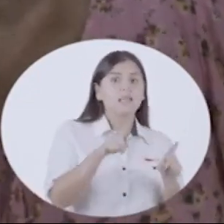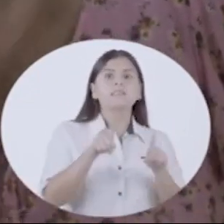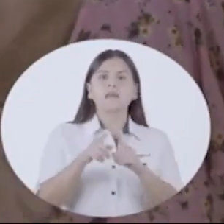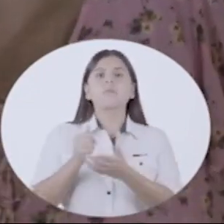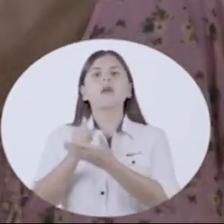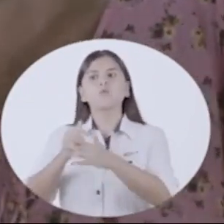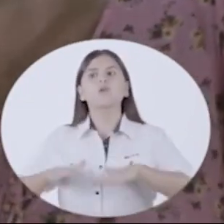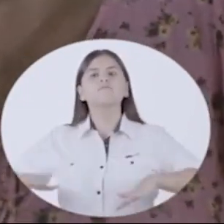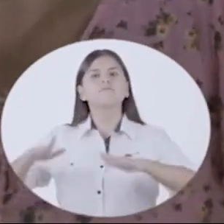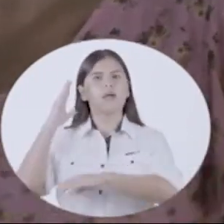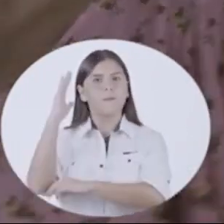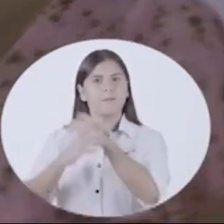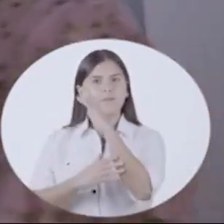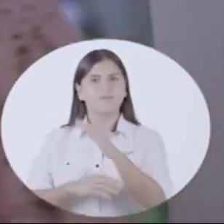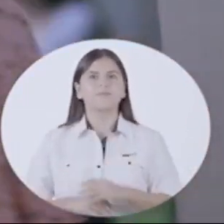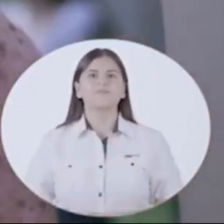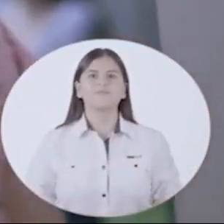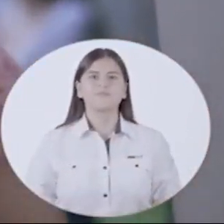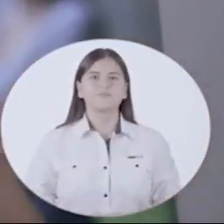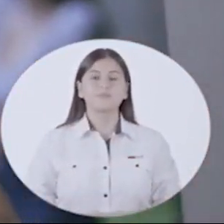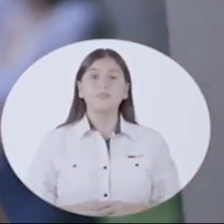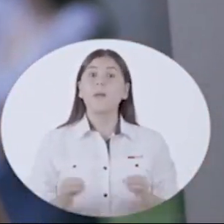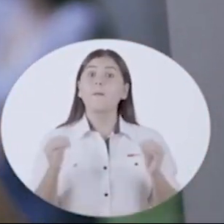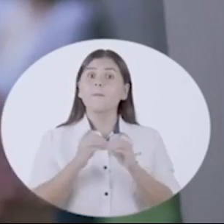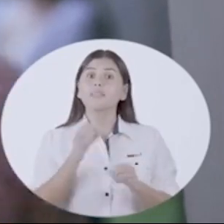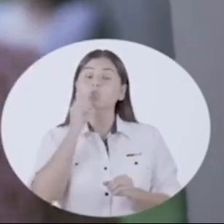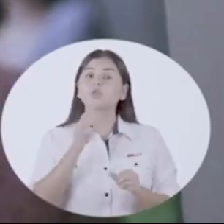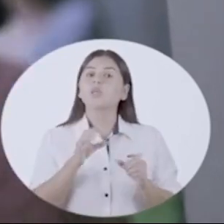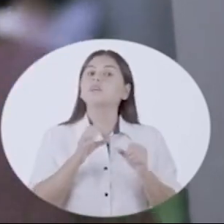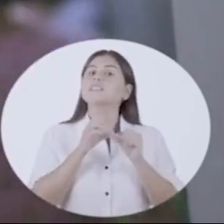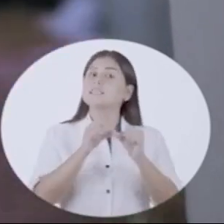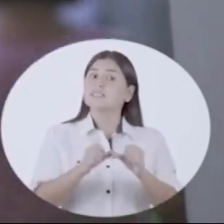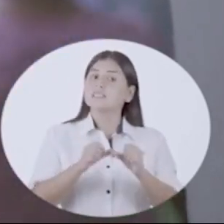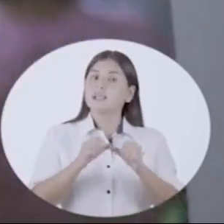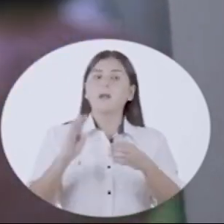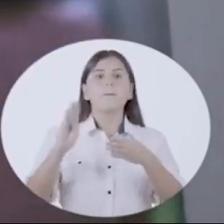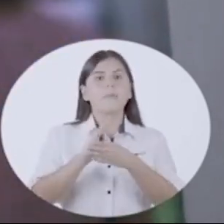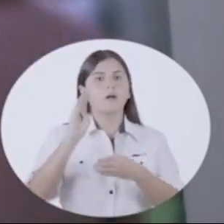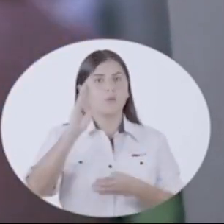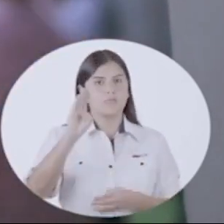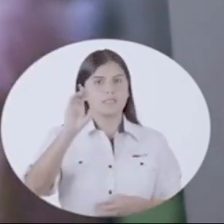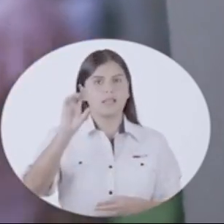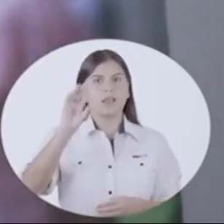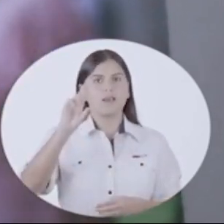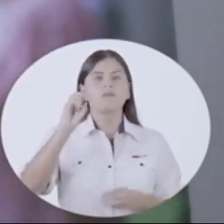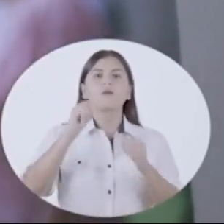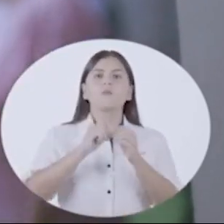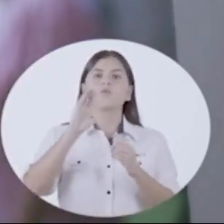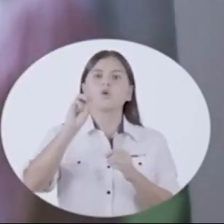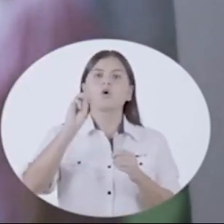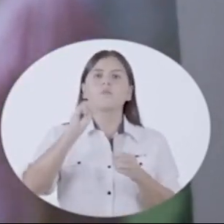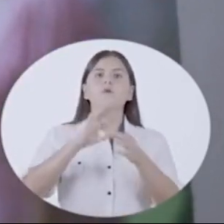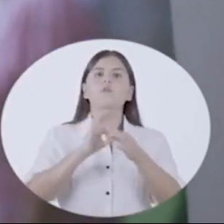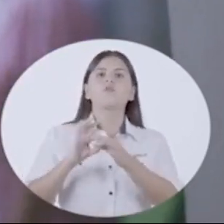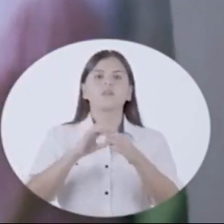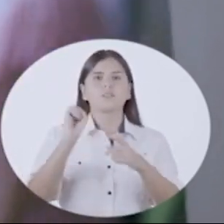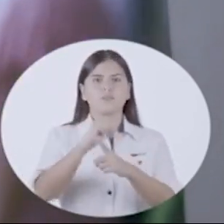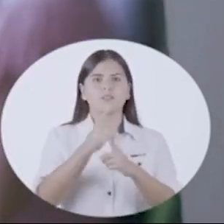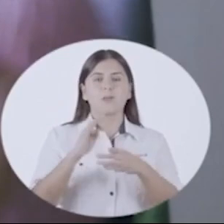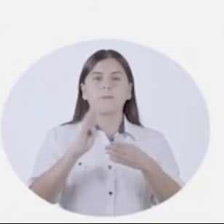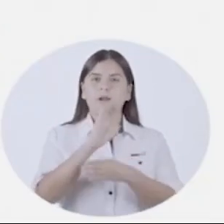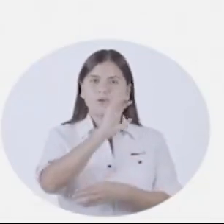que nos decía Robert, pueden solicitar el crédito Proeco. Vean. Y eso también se puede usar para comprar esas motos